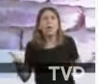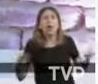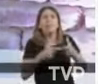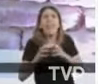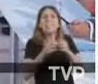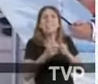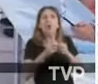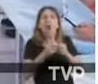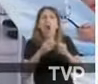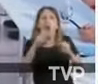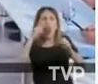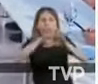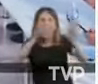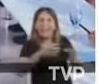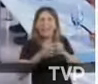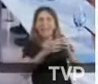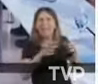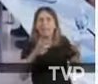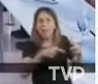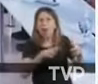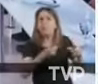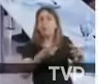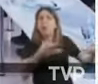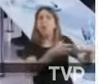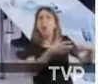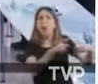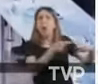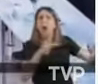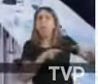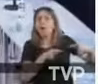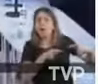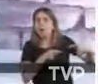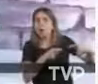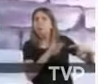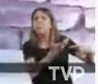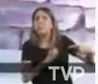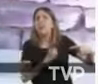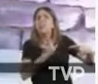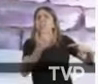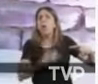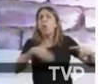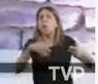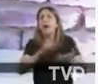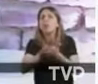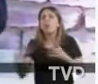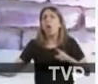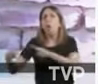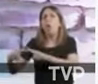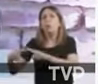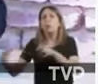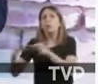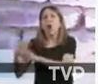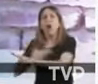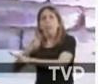buitres, ya advirtió el bloque de la oposición que esto terminaba en el Fondo Monetario Internacional. Es decir, que